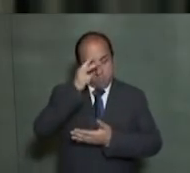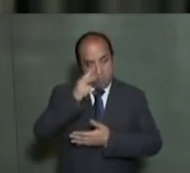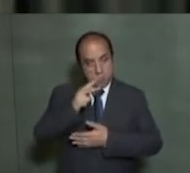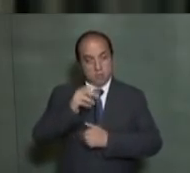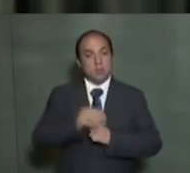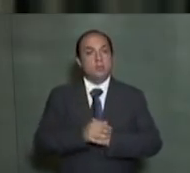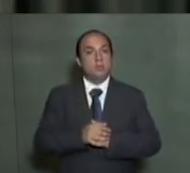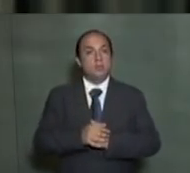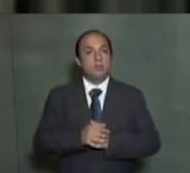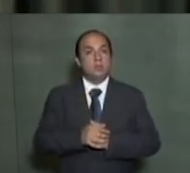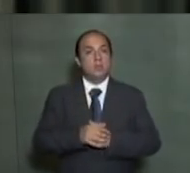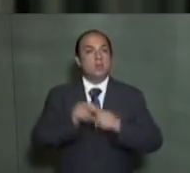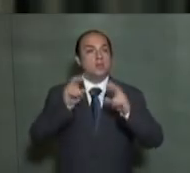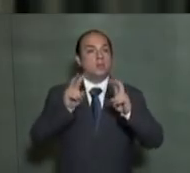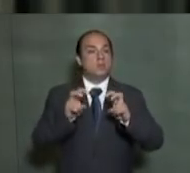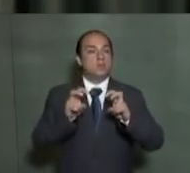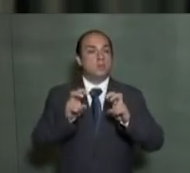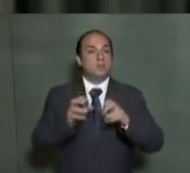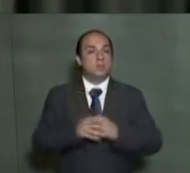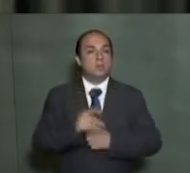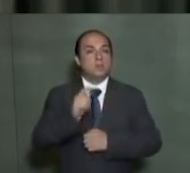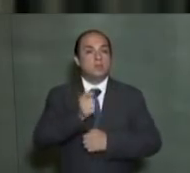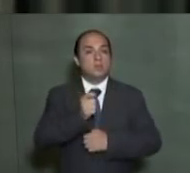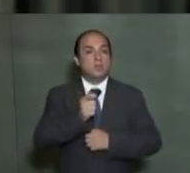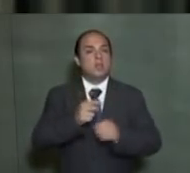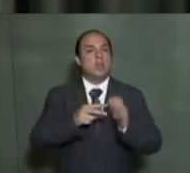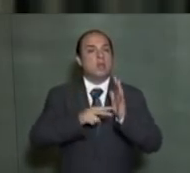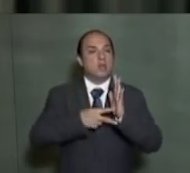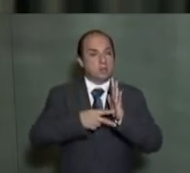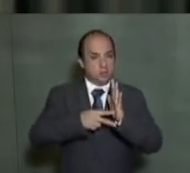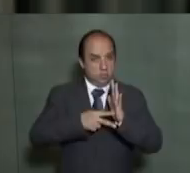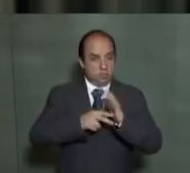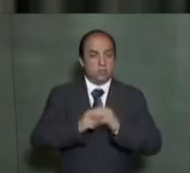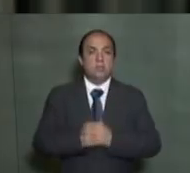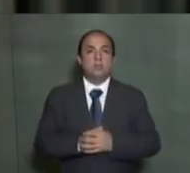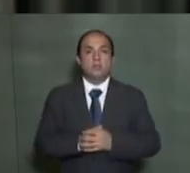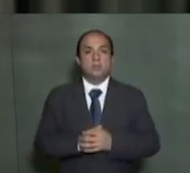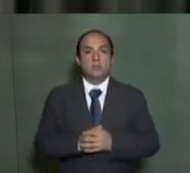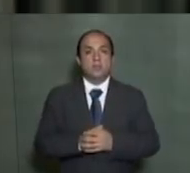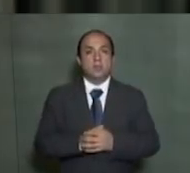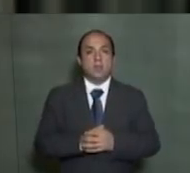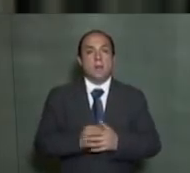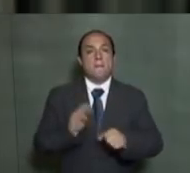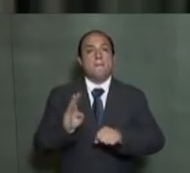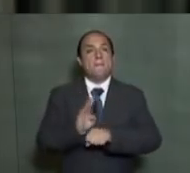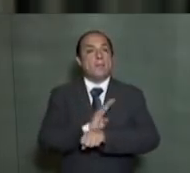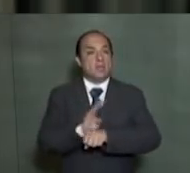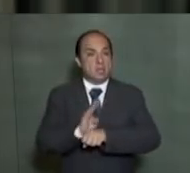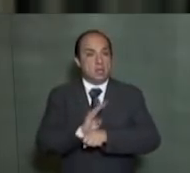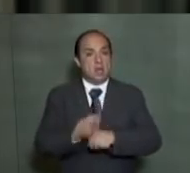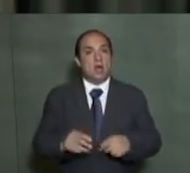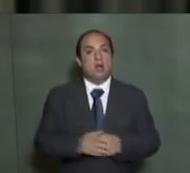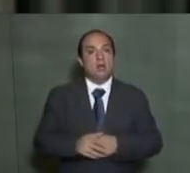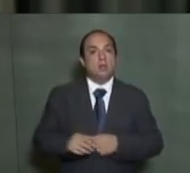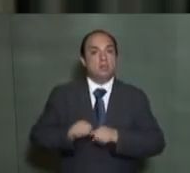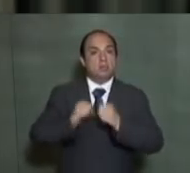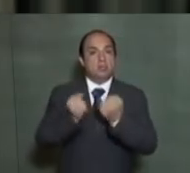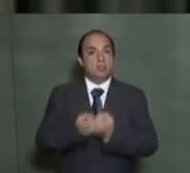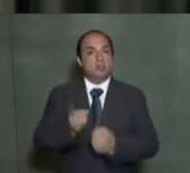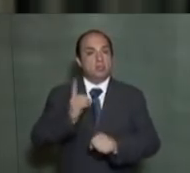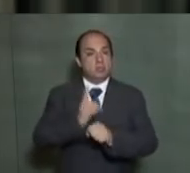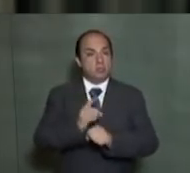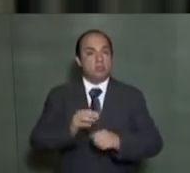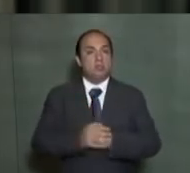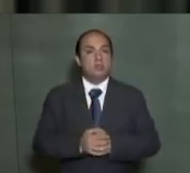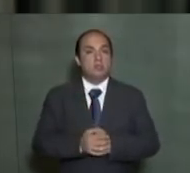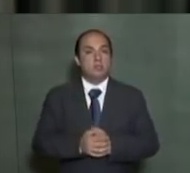en los temas relacionados con la ingeniería, en beneficio de la sociedad. En